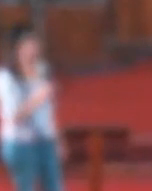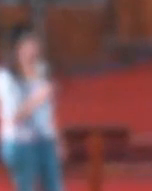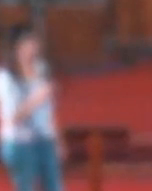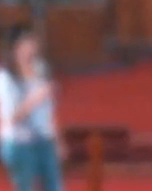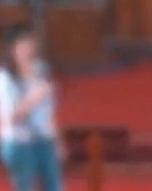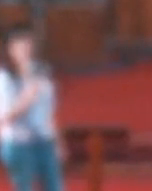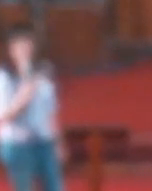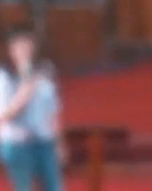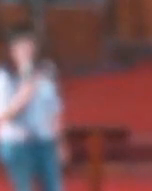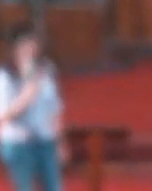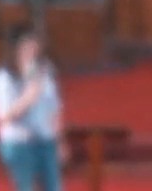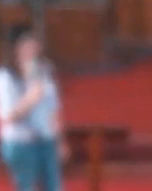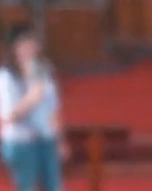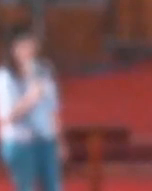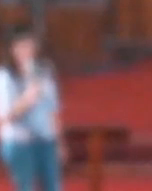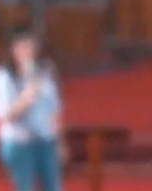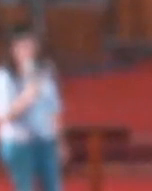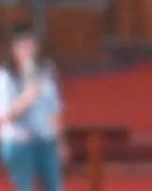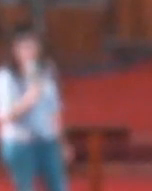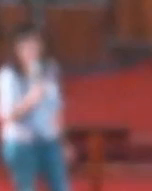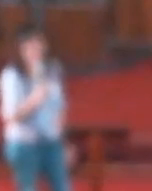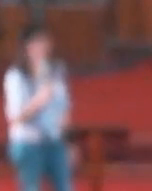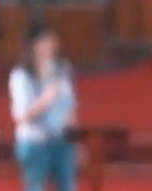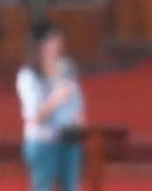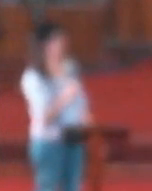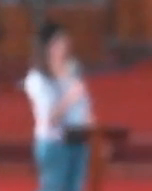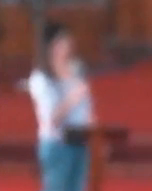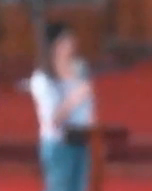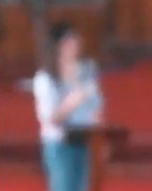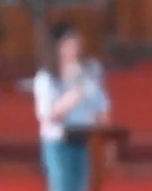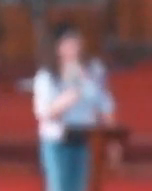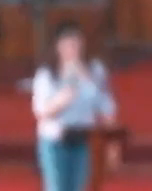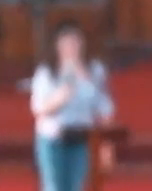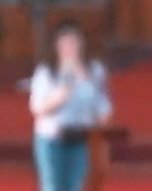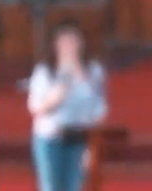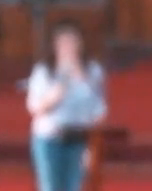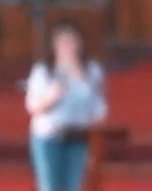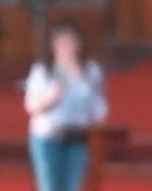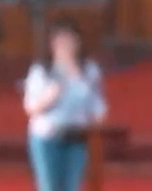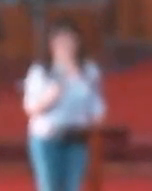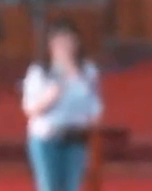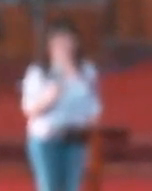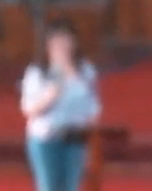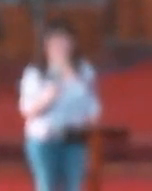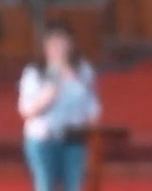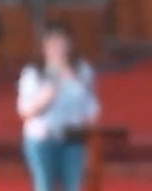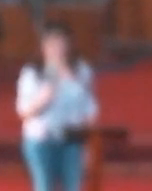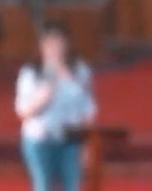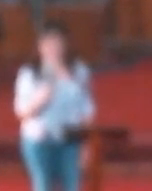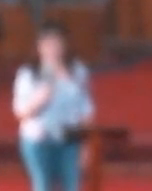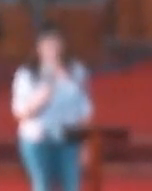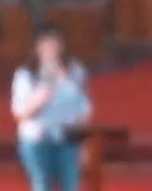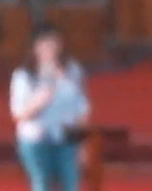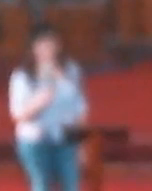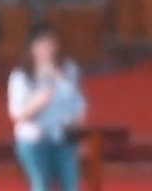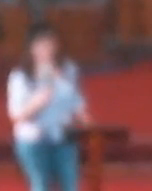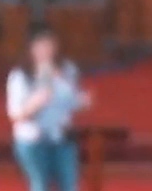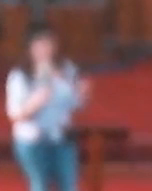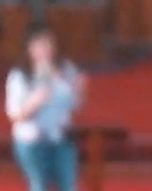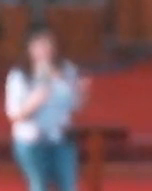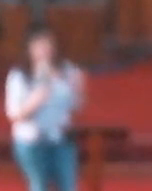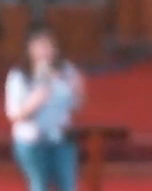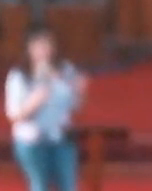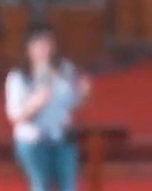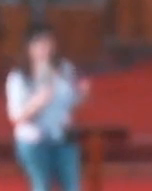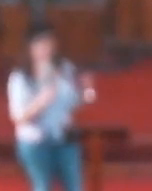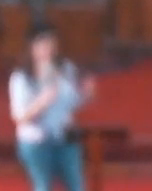series called On a Short Leash. Y estamos diciendo que tenemos que tener nuestras lenguas amecate corto. And what we're saying is that we need to